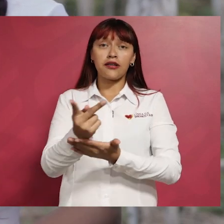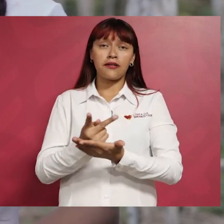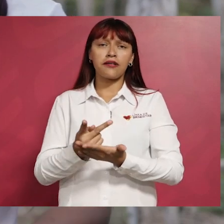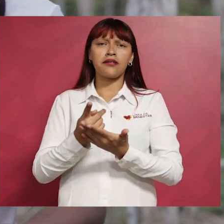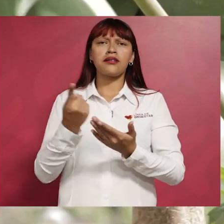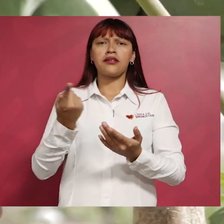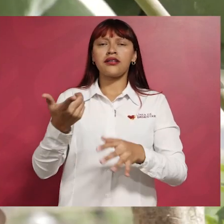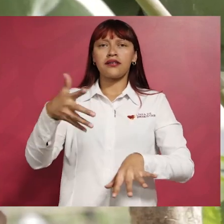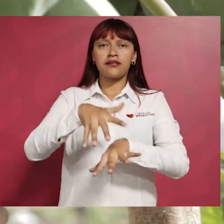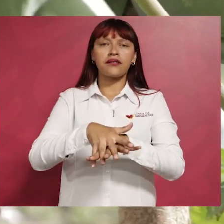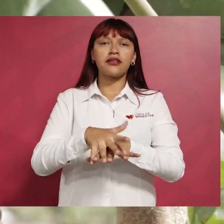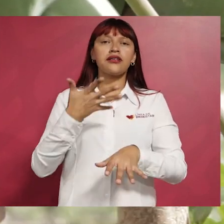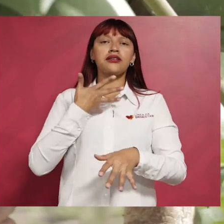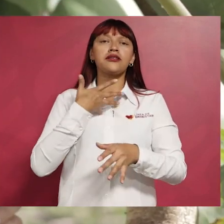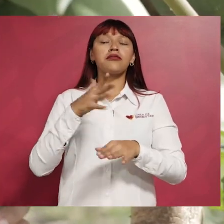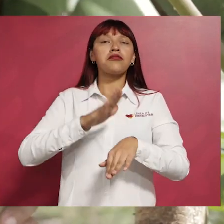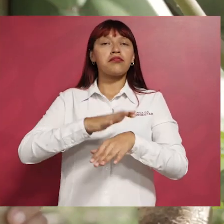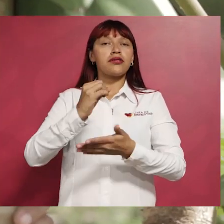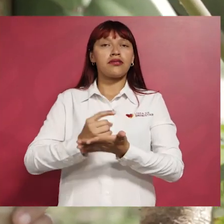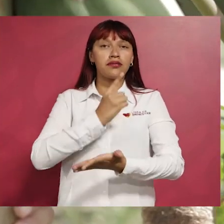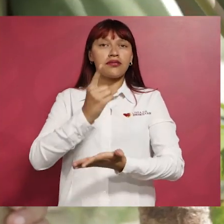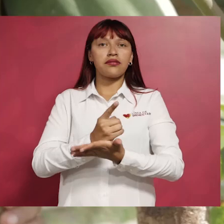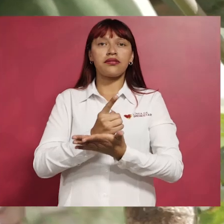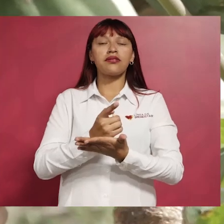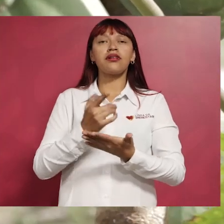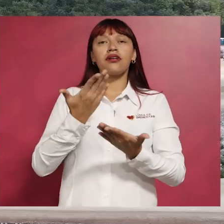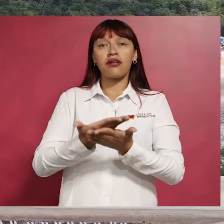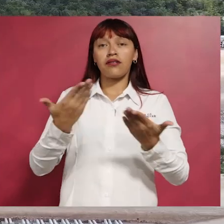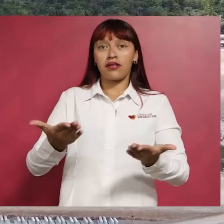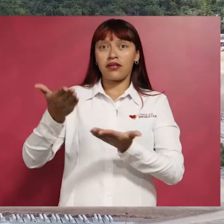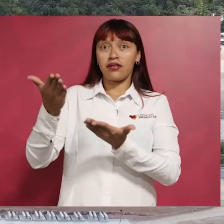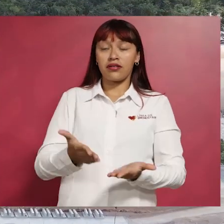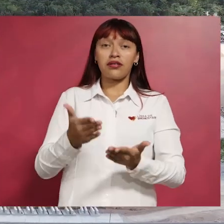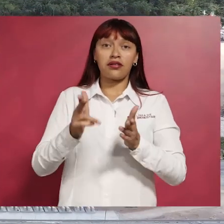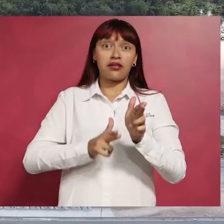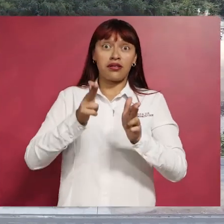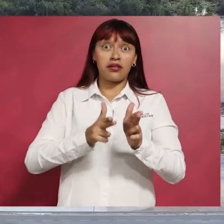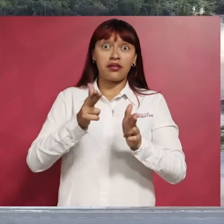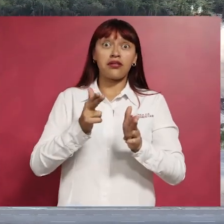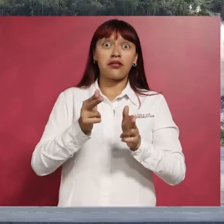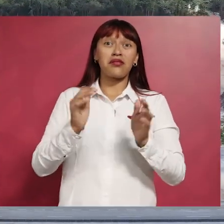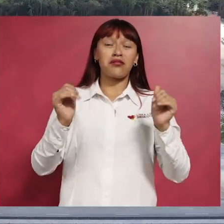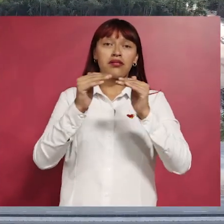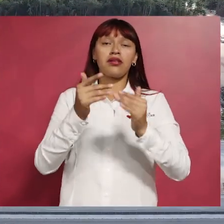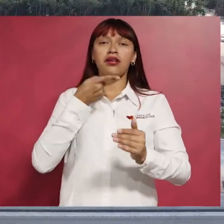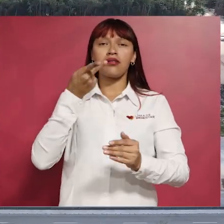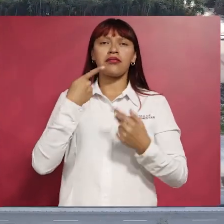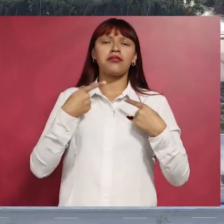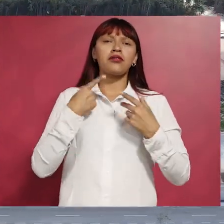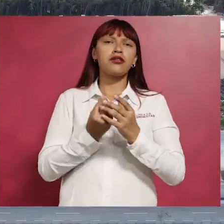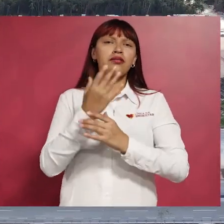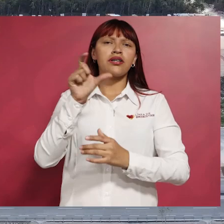que nos incluimos, tenemos mucha más oportunidad. Ahora, por la llegada del Tren Maya, todos hablan de Nuevoshkan, Nuevoshkan, ¿dónde